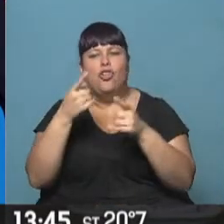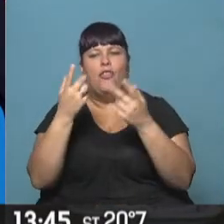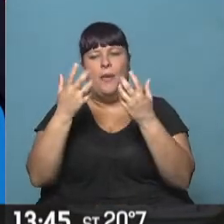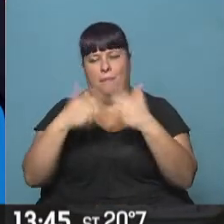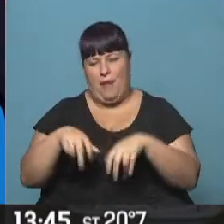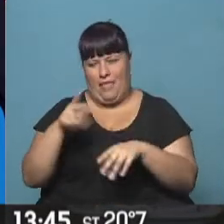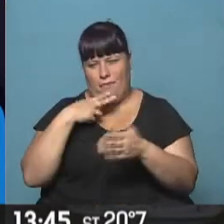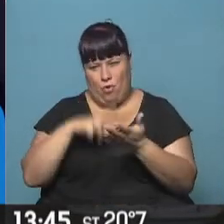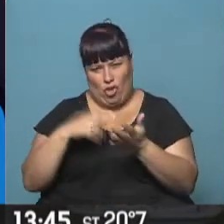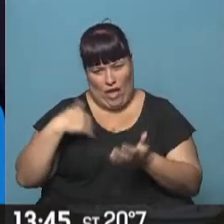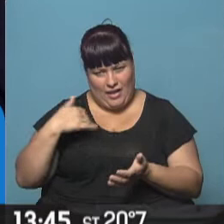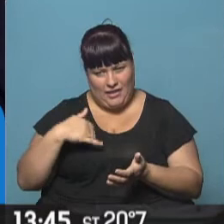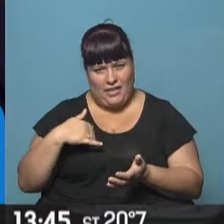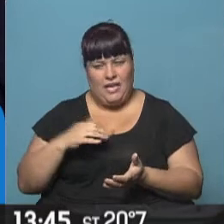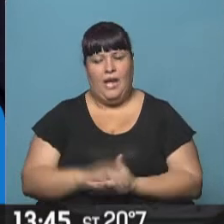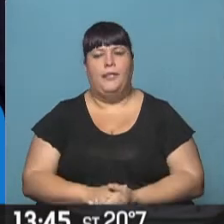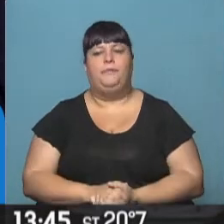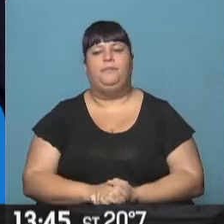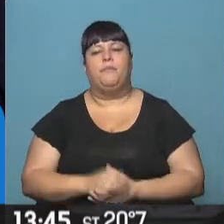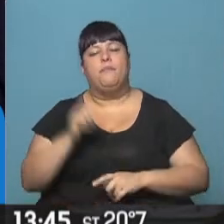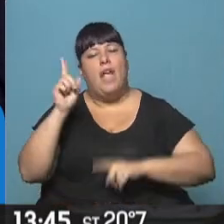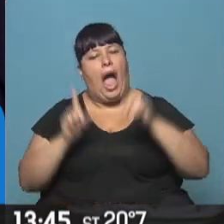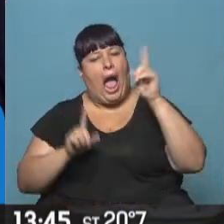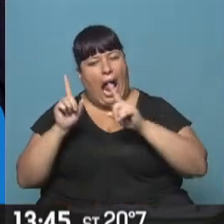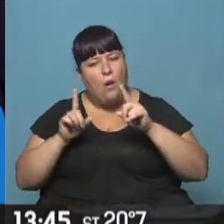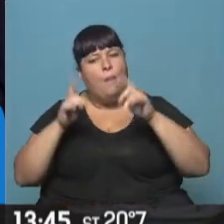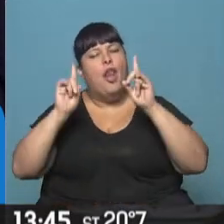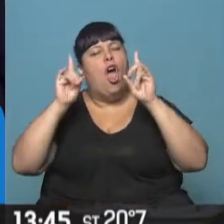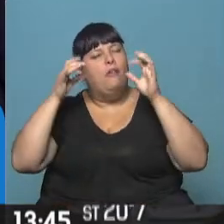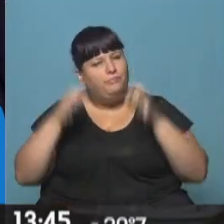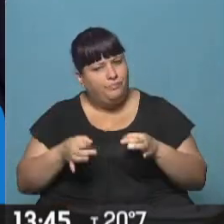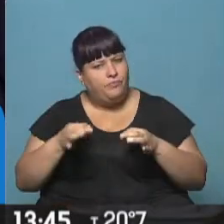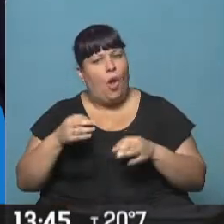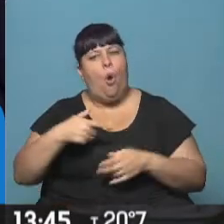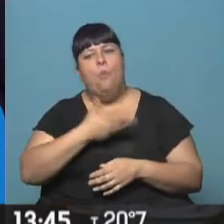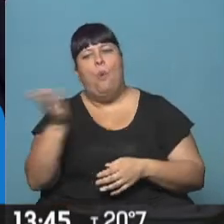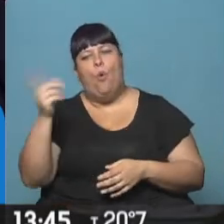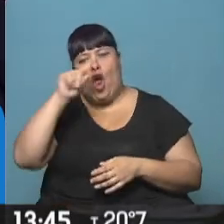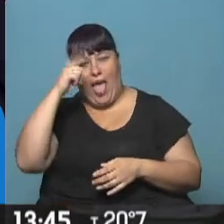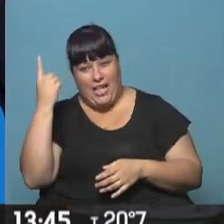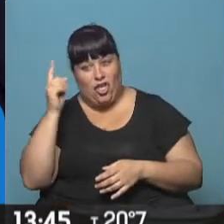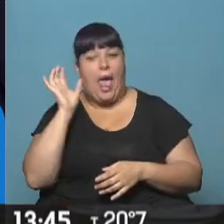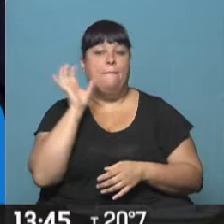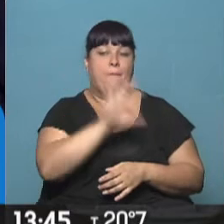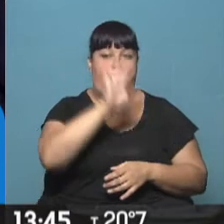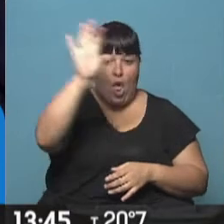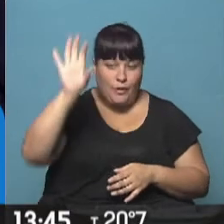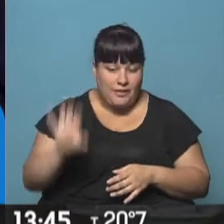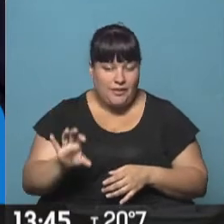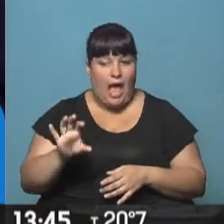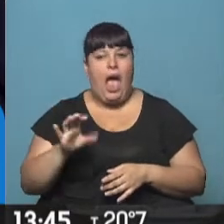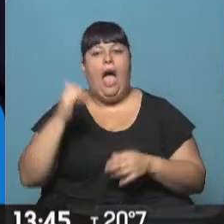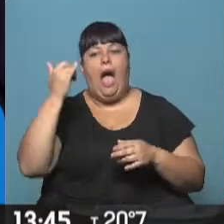Argentina, donde en algunos casos, pero especialmente en el sector público nacional y provincial, se